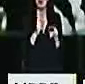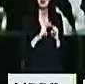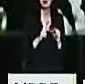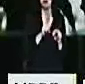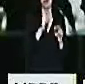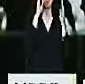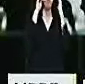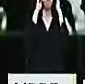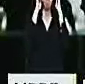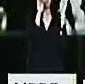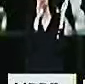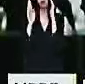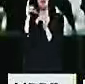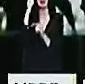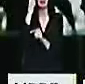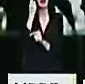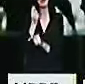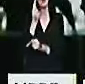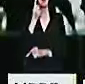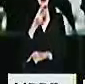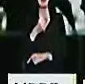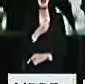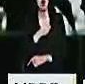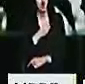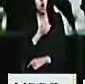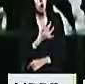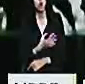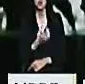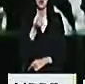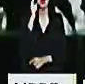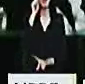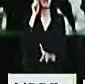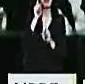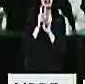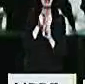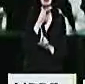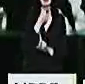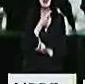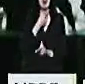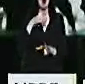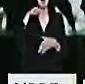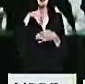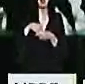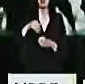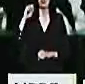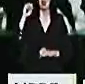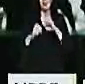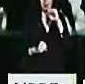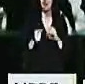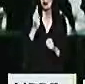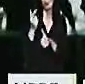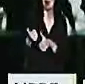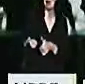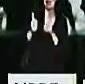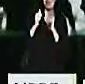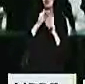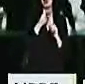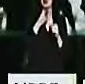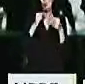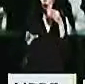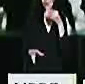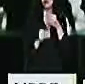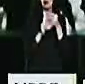empezar a pensar cuál es el dolor, cuál es el propósito que queremos en nuestra empresa, cuál es el desafío que queremos contribuir